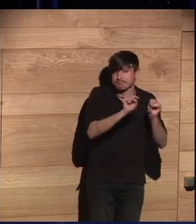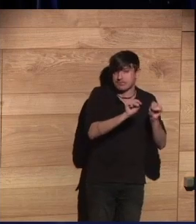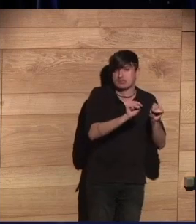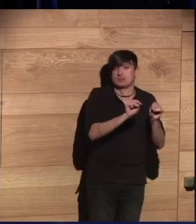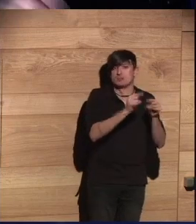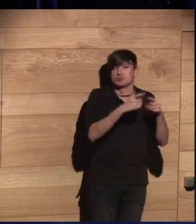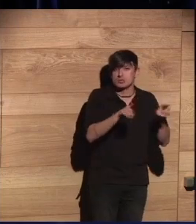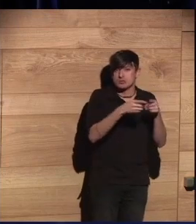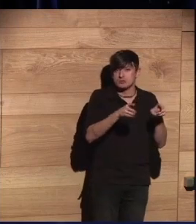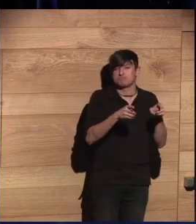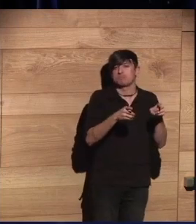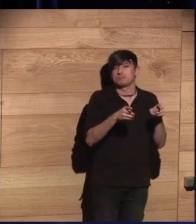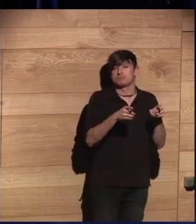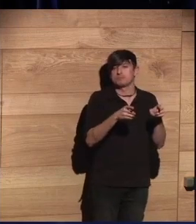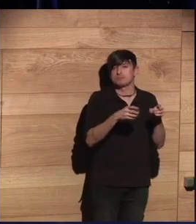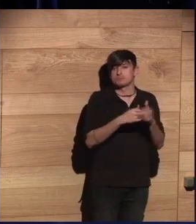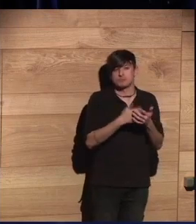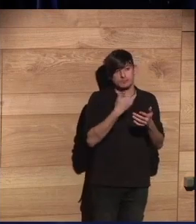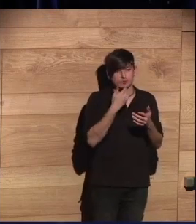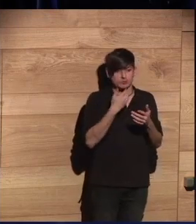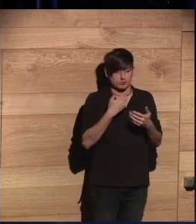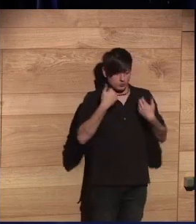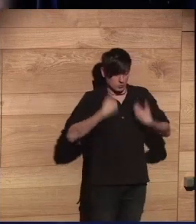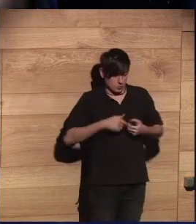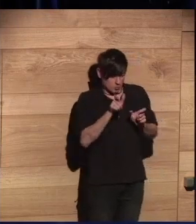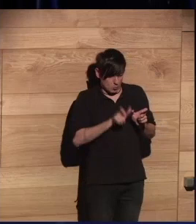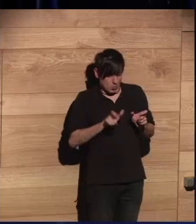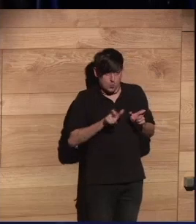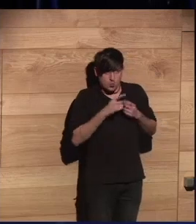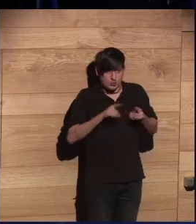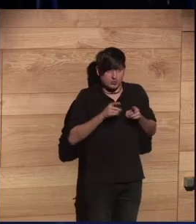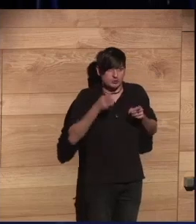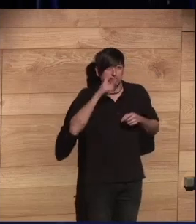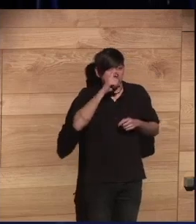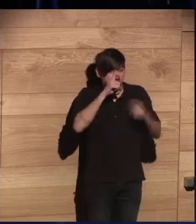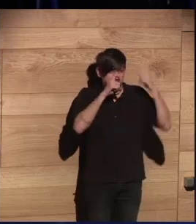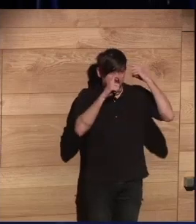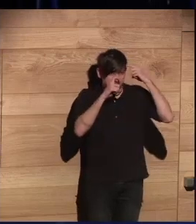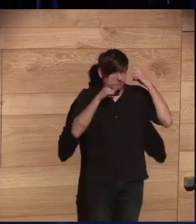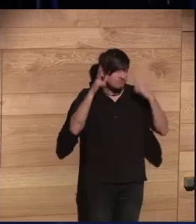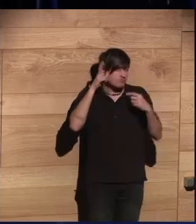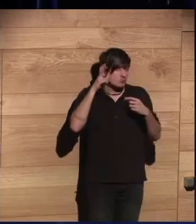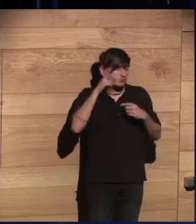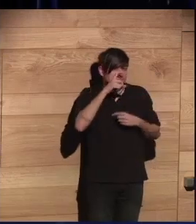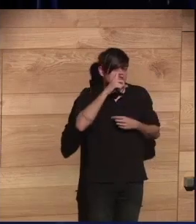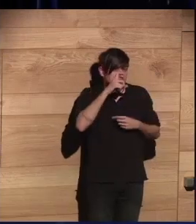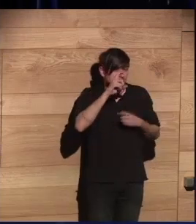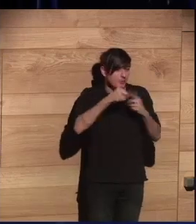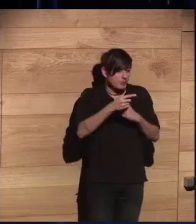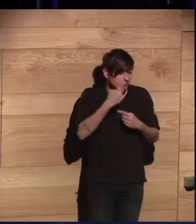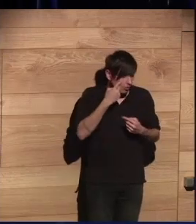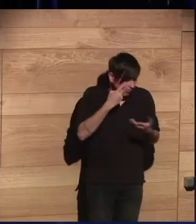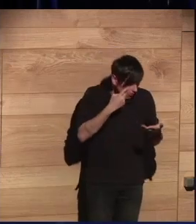claro, está en un músico, está mucho antes en tu oído y en tu memoria que en tus ojos, ¿no? Hasta que uno aprende